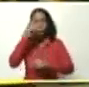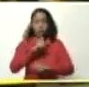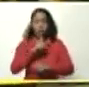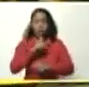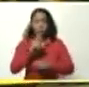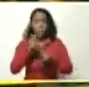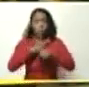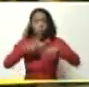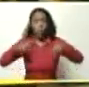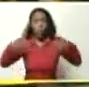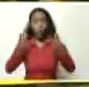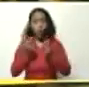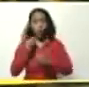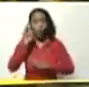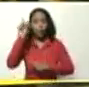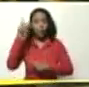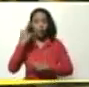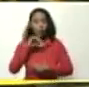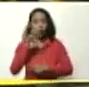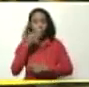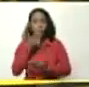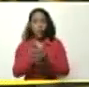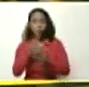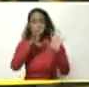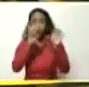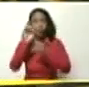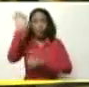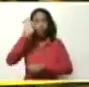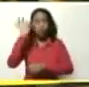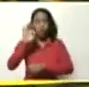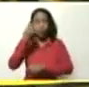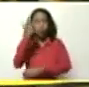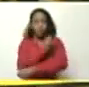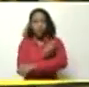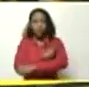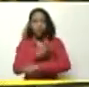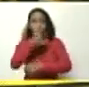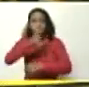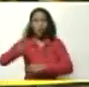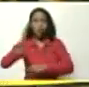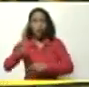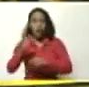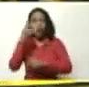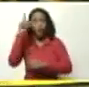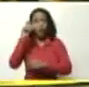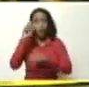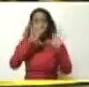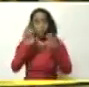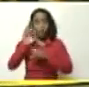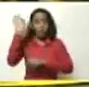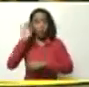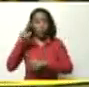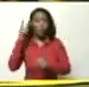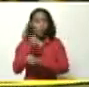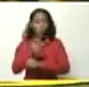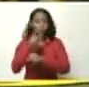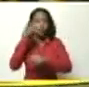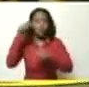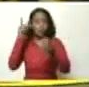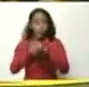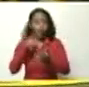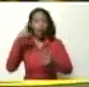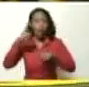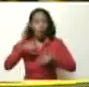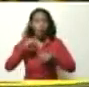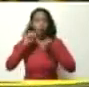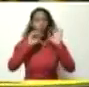para aumentar estos números. Usted nos ha pedido 90% de vacunación y a 90% debemos llegar. Hoy estamos en 87,